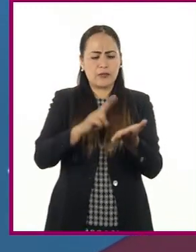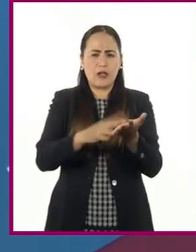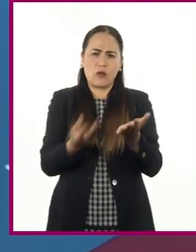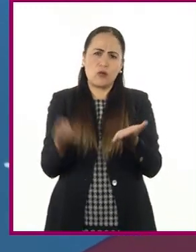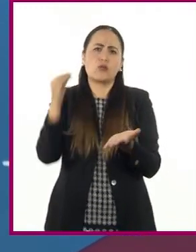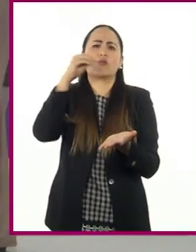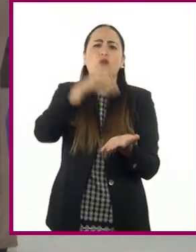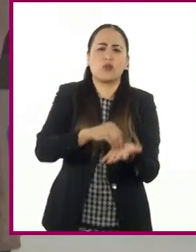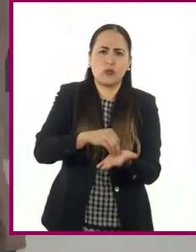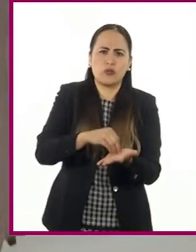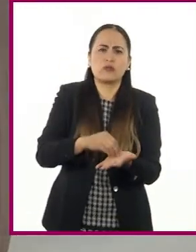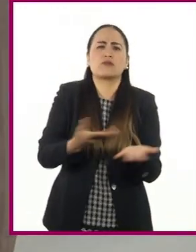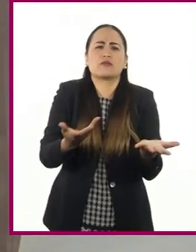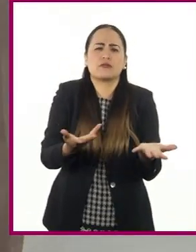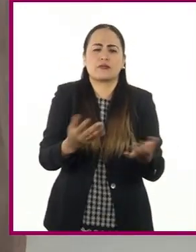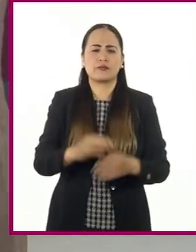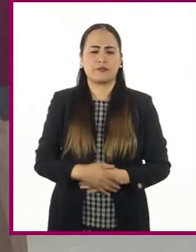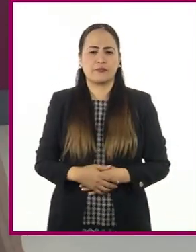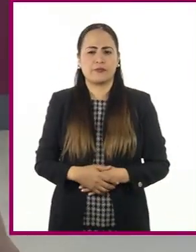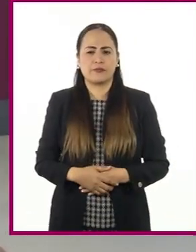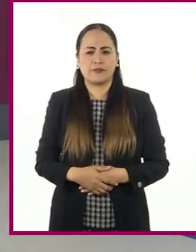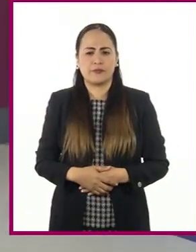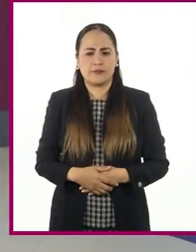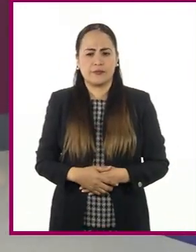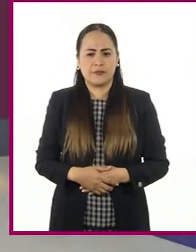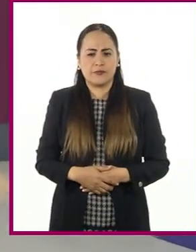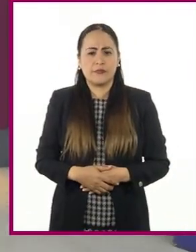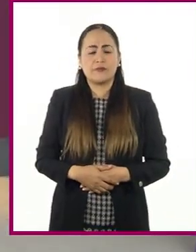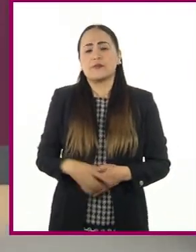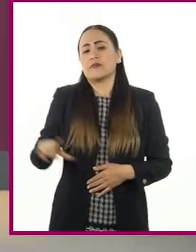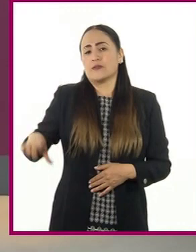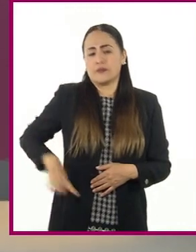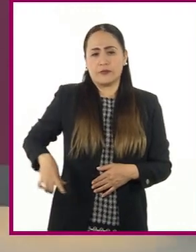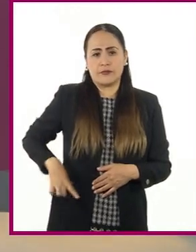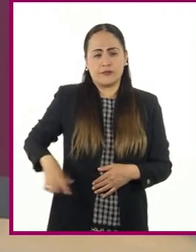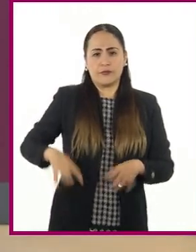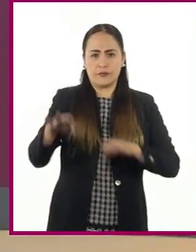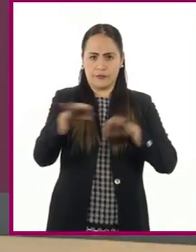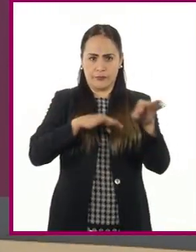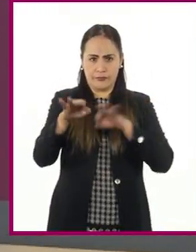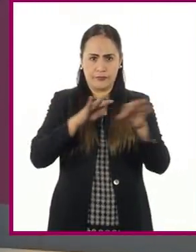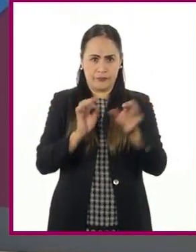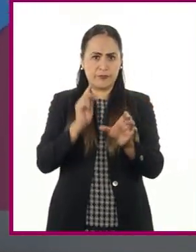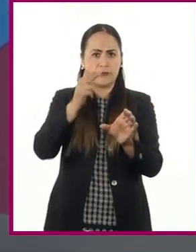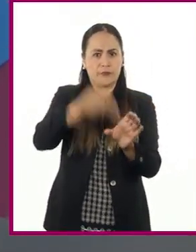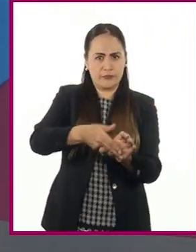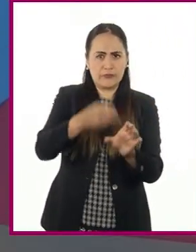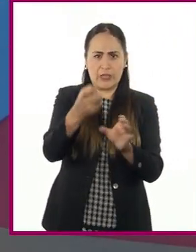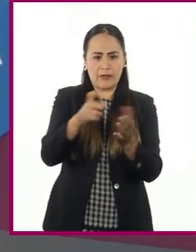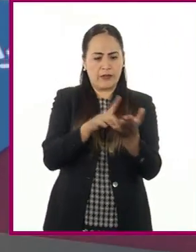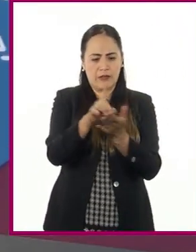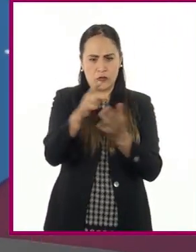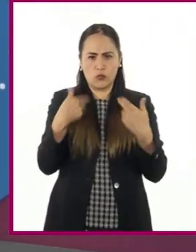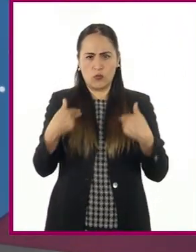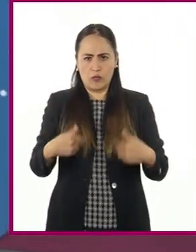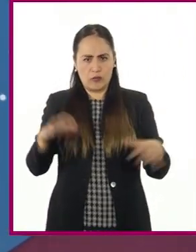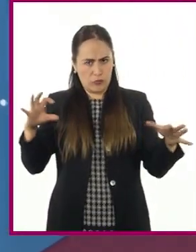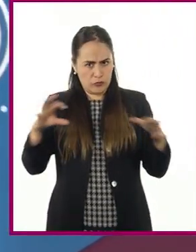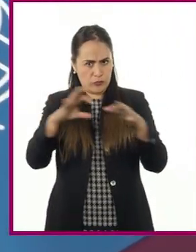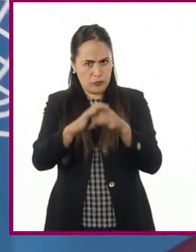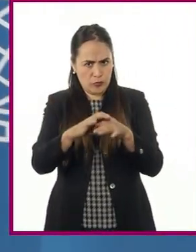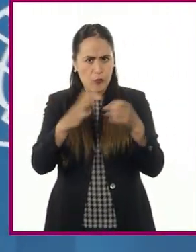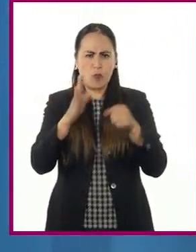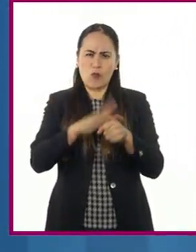considerarían? El ejercicio de la función pública tiene una gran relación con los derechos humanos, pues